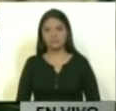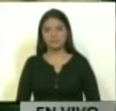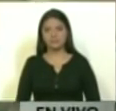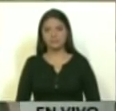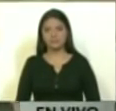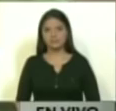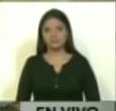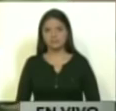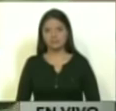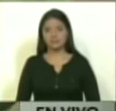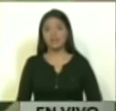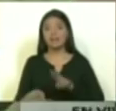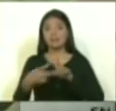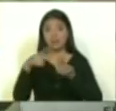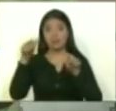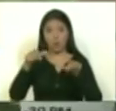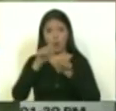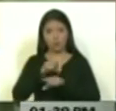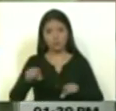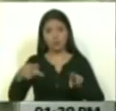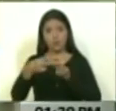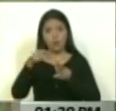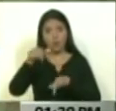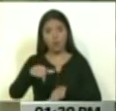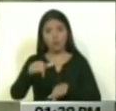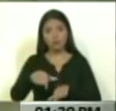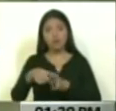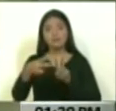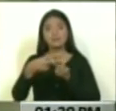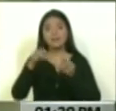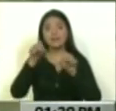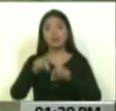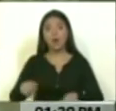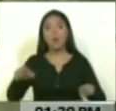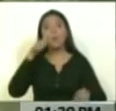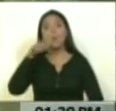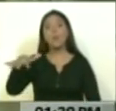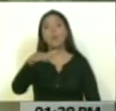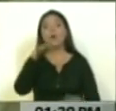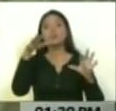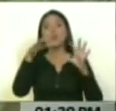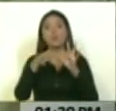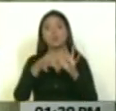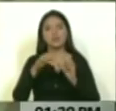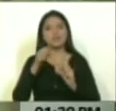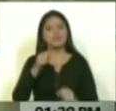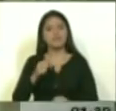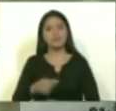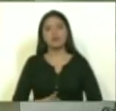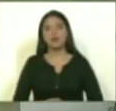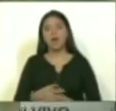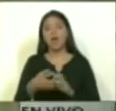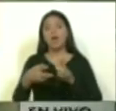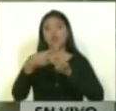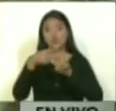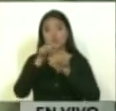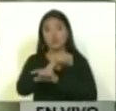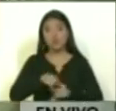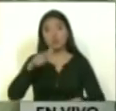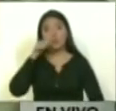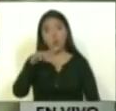Esa es la etiqueta de hoy, ¿verdad? La etiqueta de hoy es Pueblo Unido Indestructible. Numeral Pueblo Unido